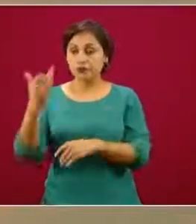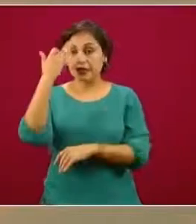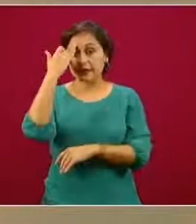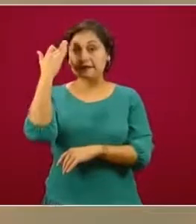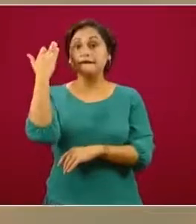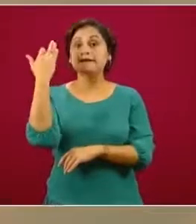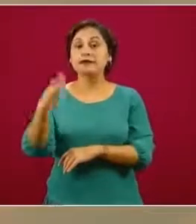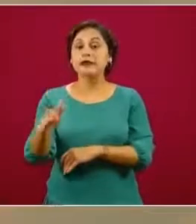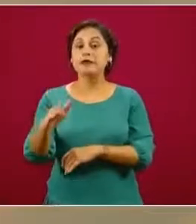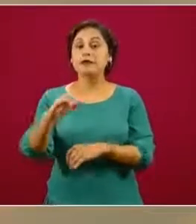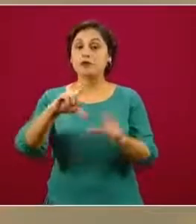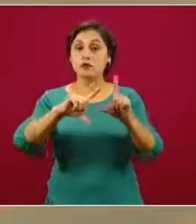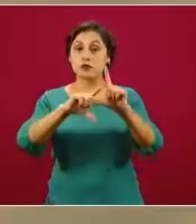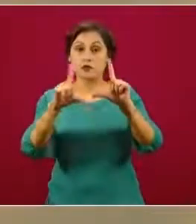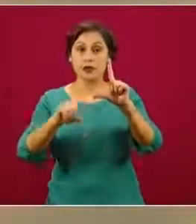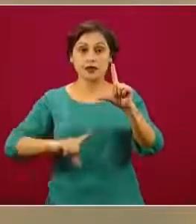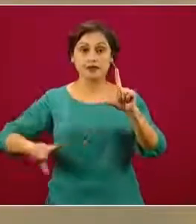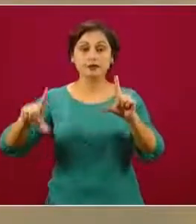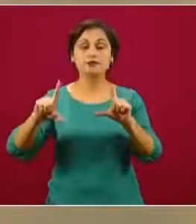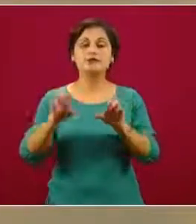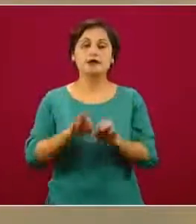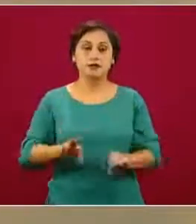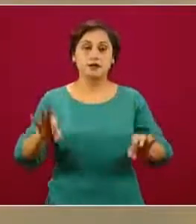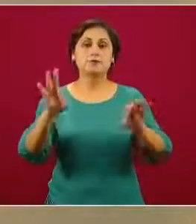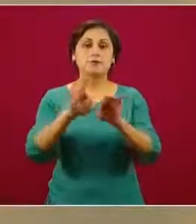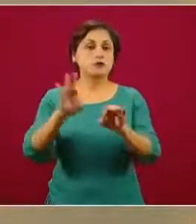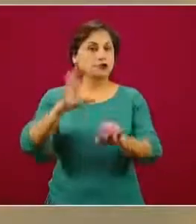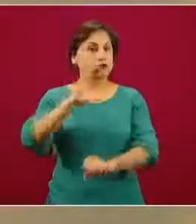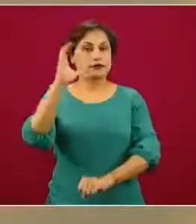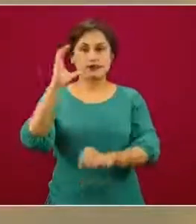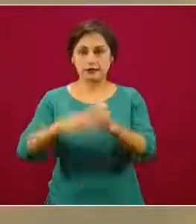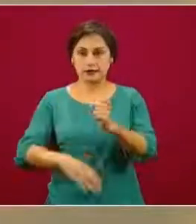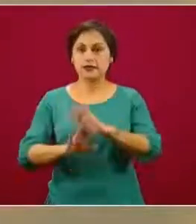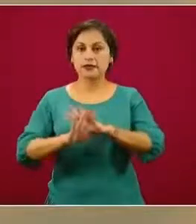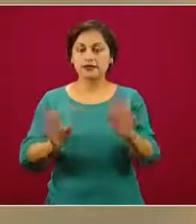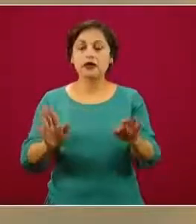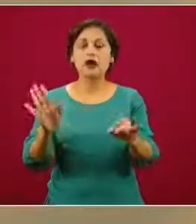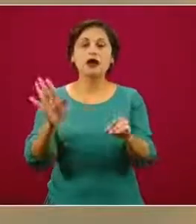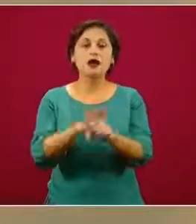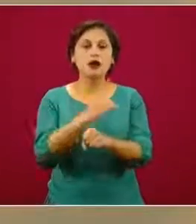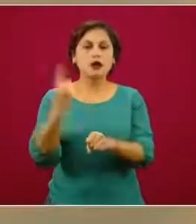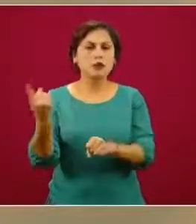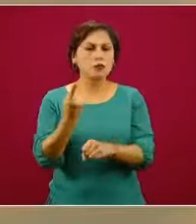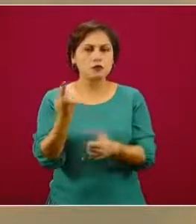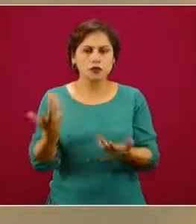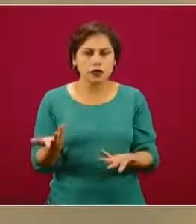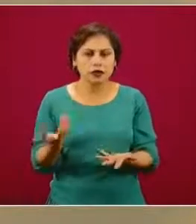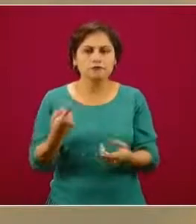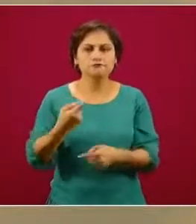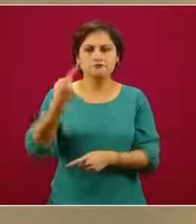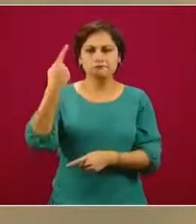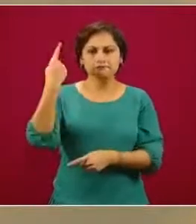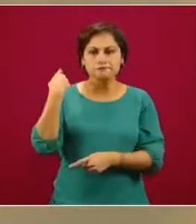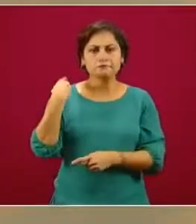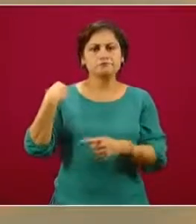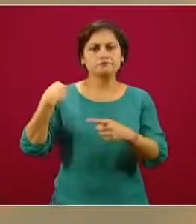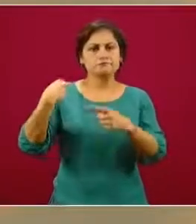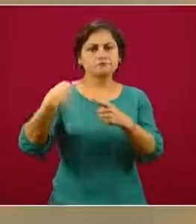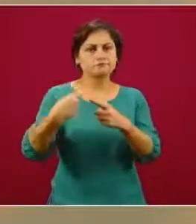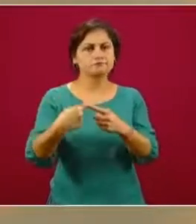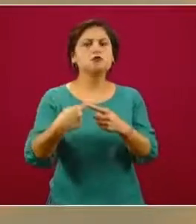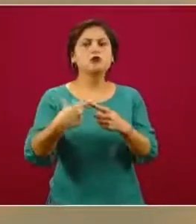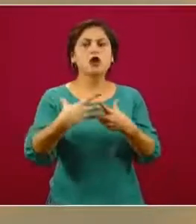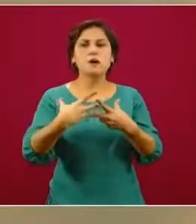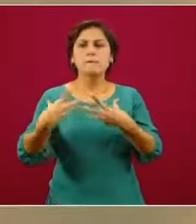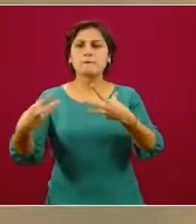nacional? Porque, como lo hemos venido relatando desde hace más de 6 semanas, la transmisión de esta enfermedad no es homogénea.